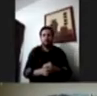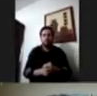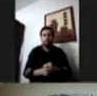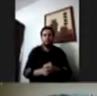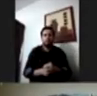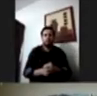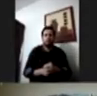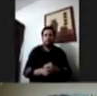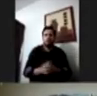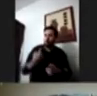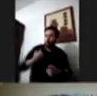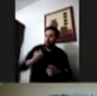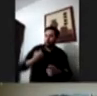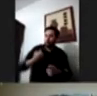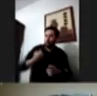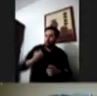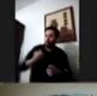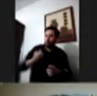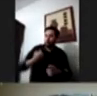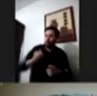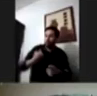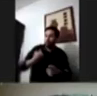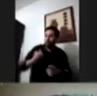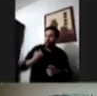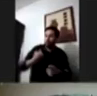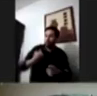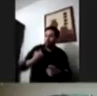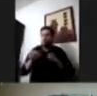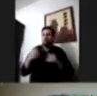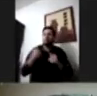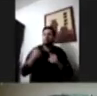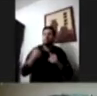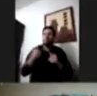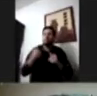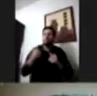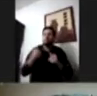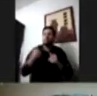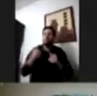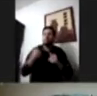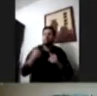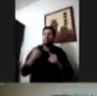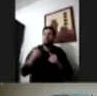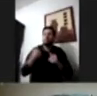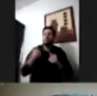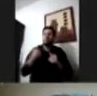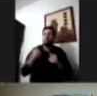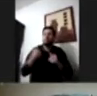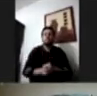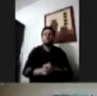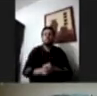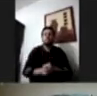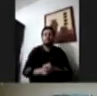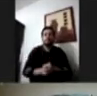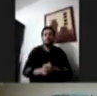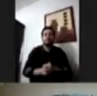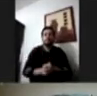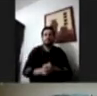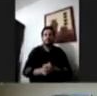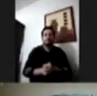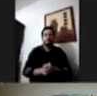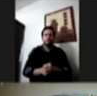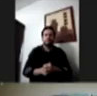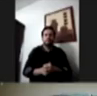Nosotros trabajamos en diferentes cosas, vendemos frutas y verduras, chanclas, ropa, trabajamos en la